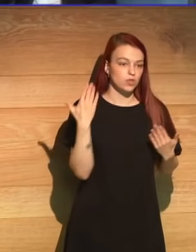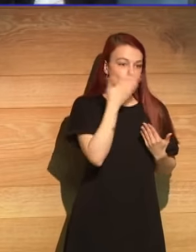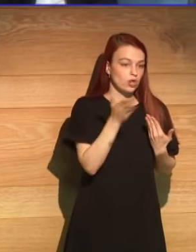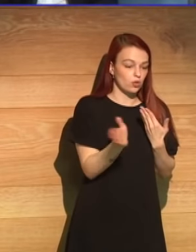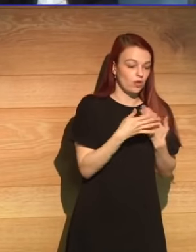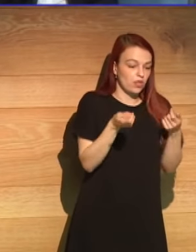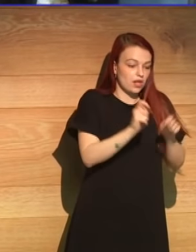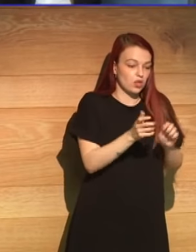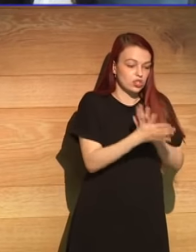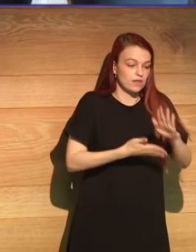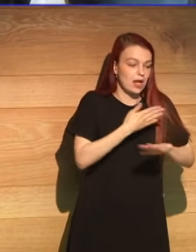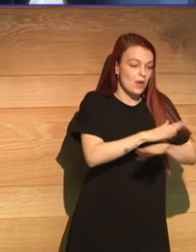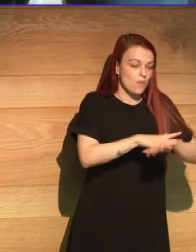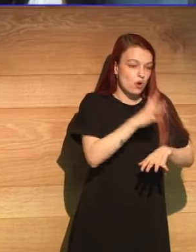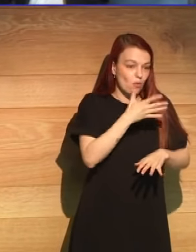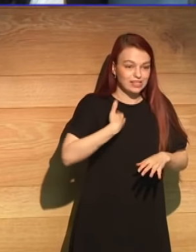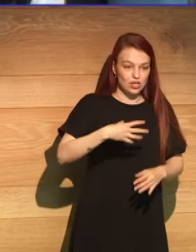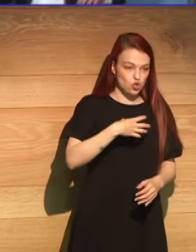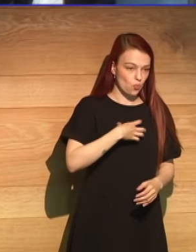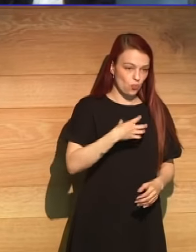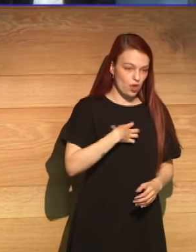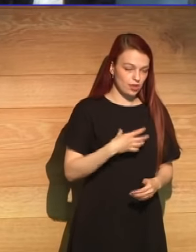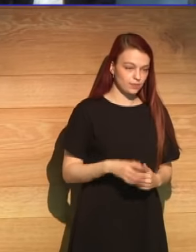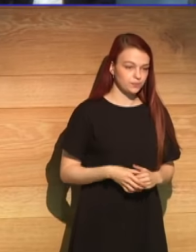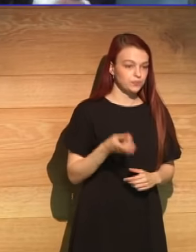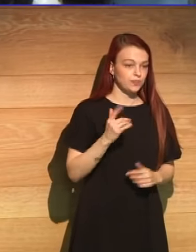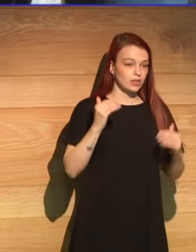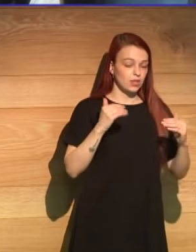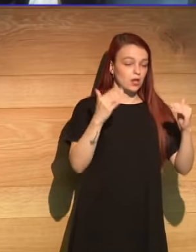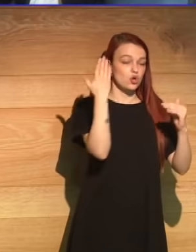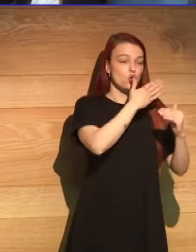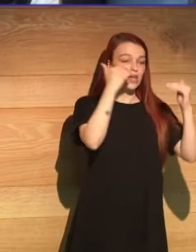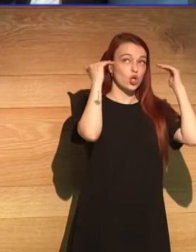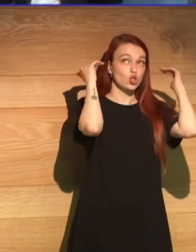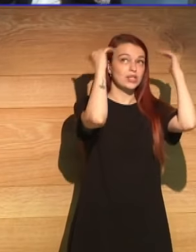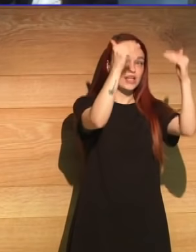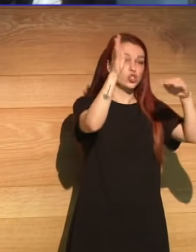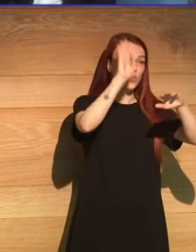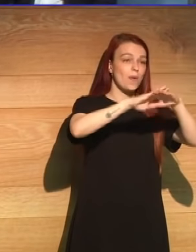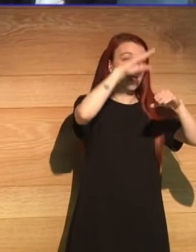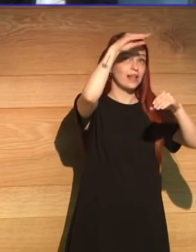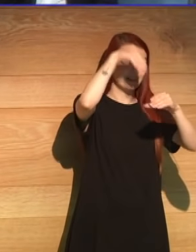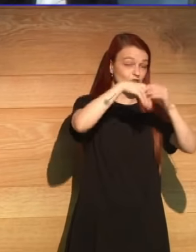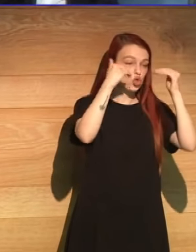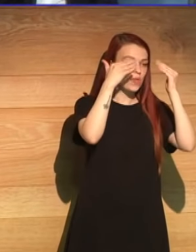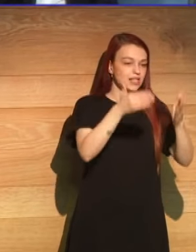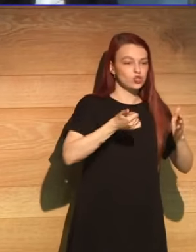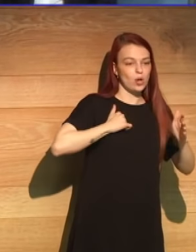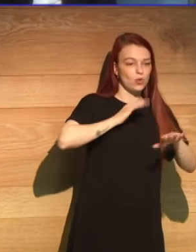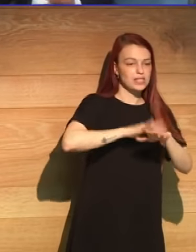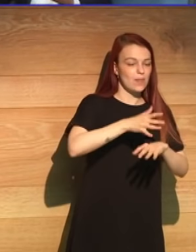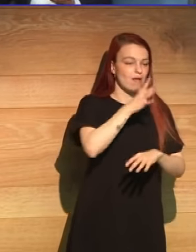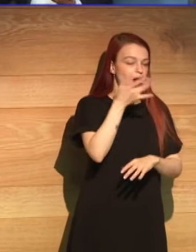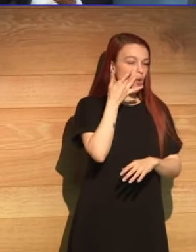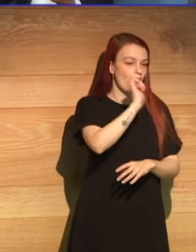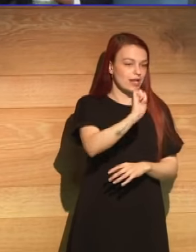agua. También utilizamos muchas veces los propios techos de las escuelas para canalizar agua, potabilizarla. Y la escuela